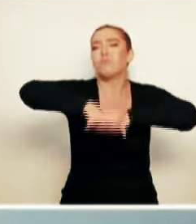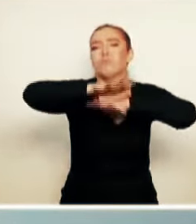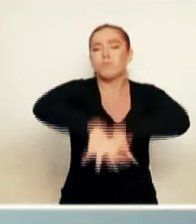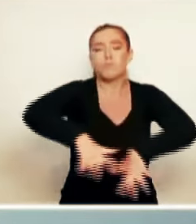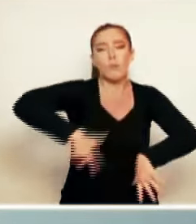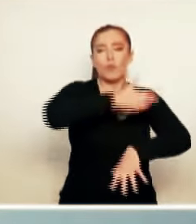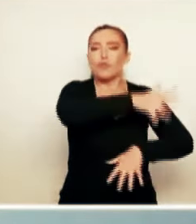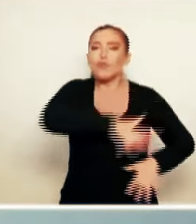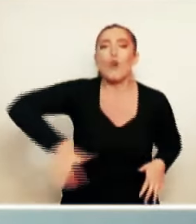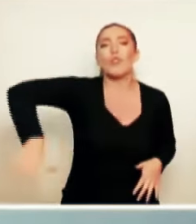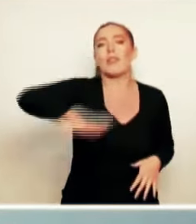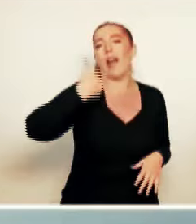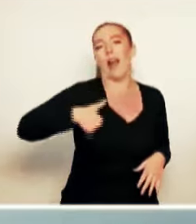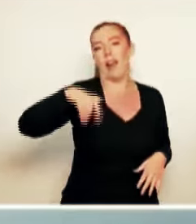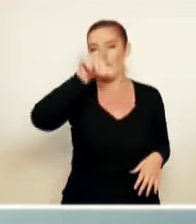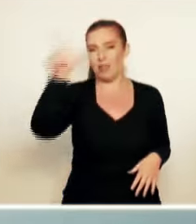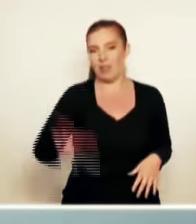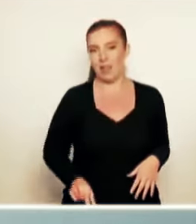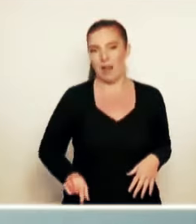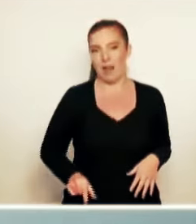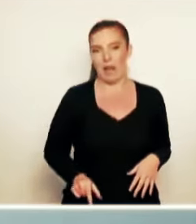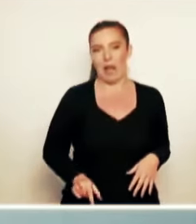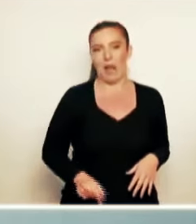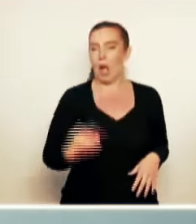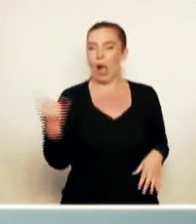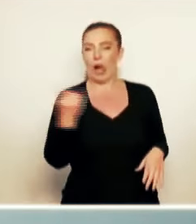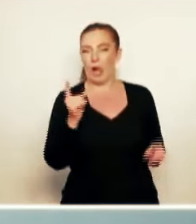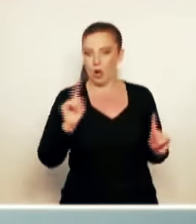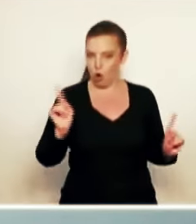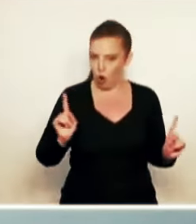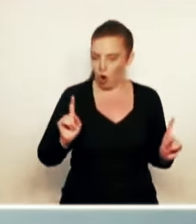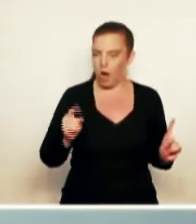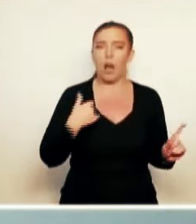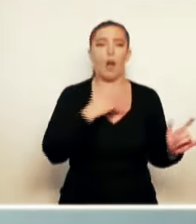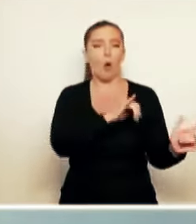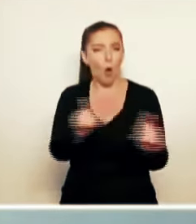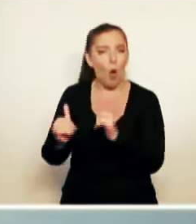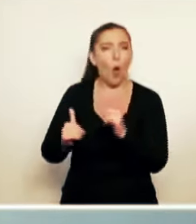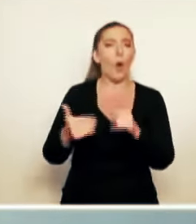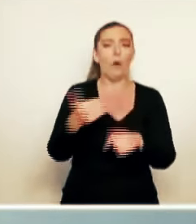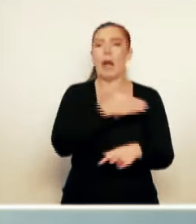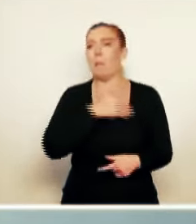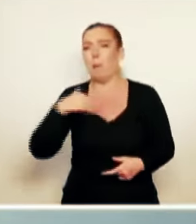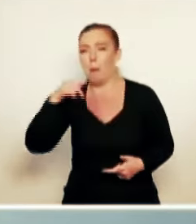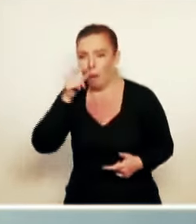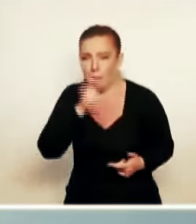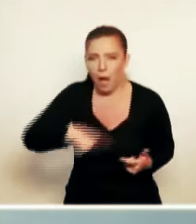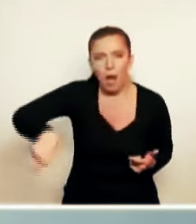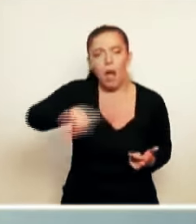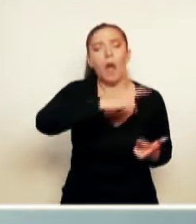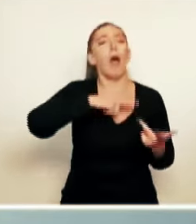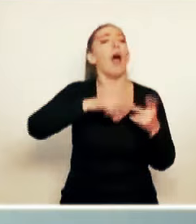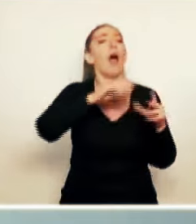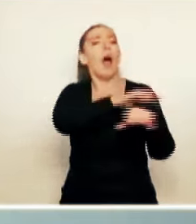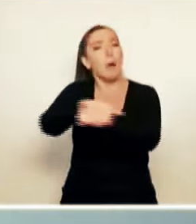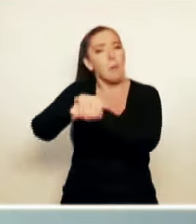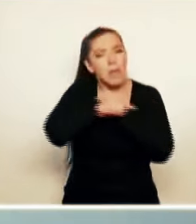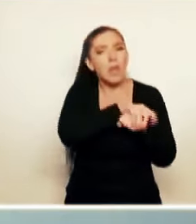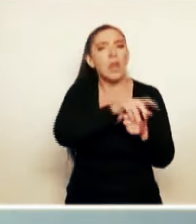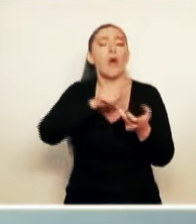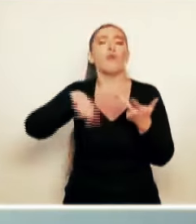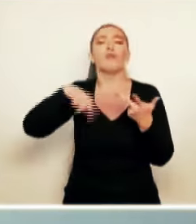sociedad argentina, nadie se engañe, ¿eh? Eran pibes, jóvenes, pero iban con los padres, con los